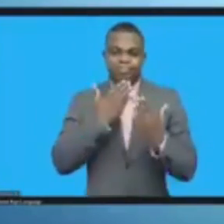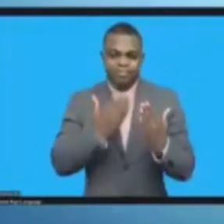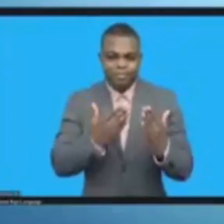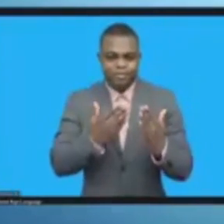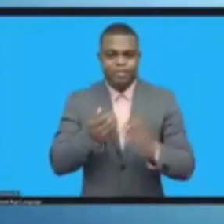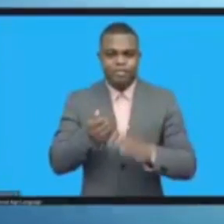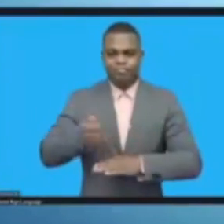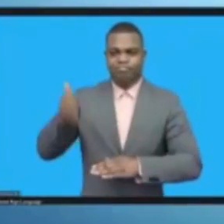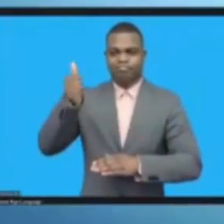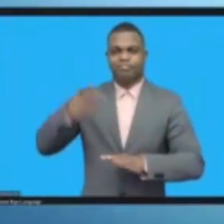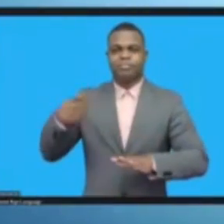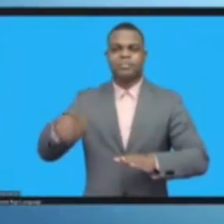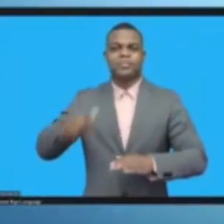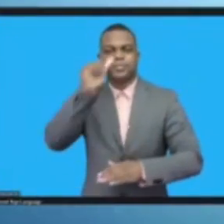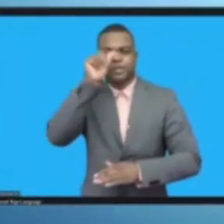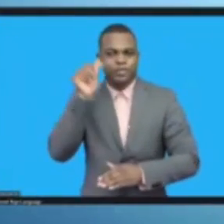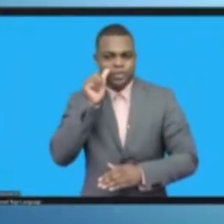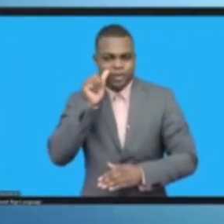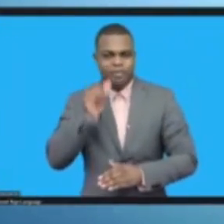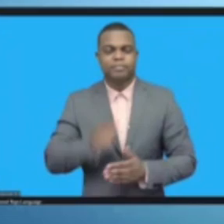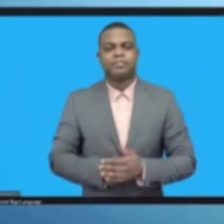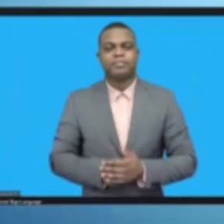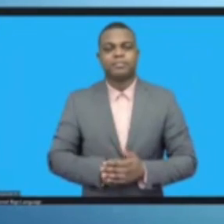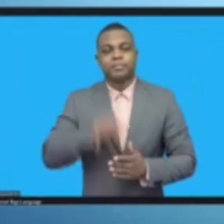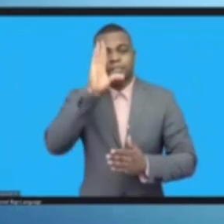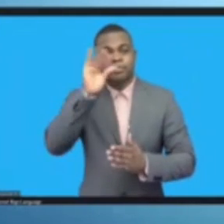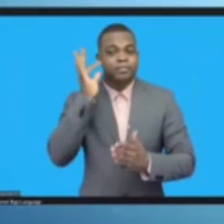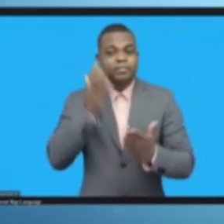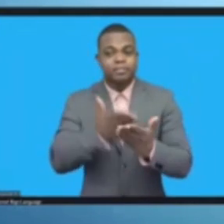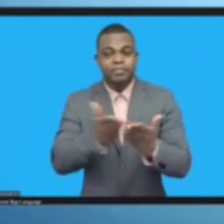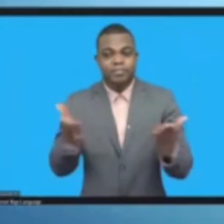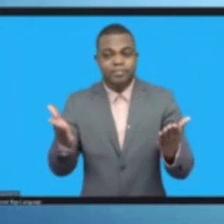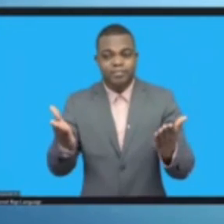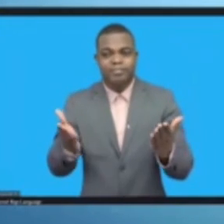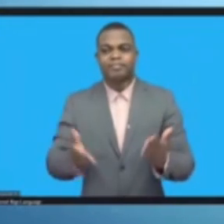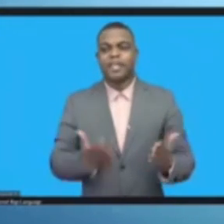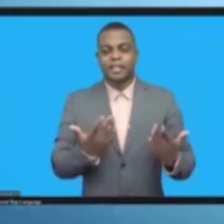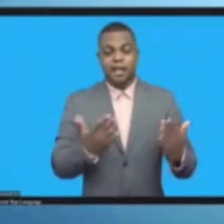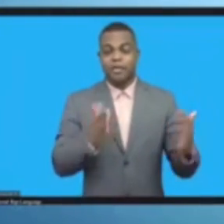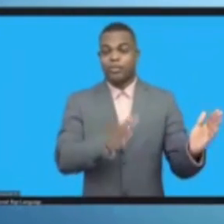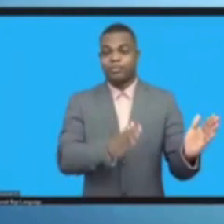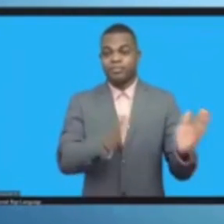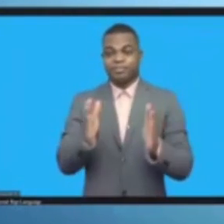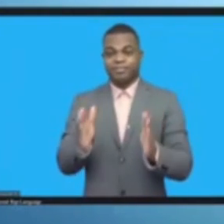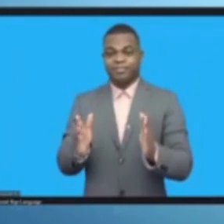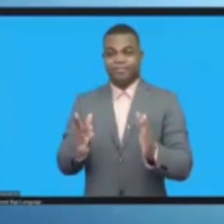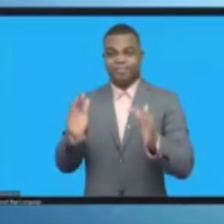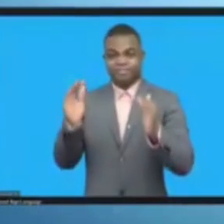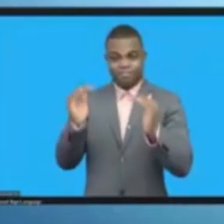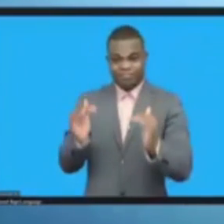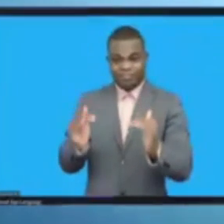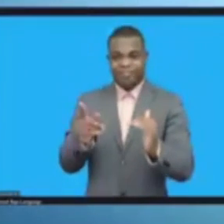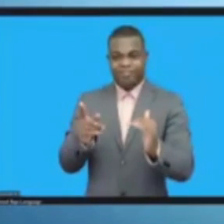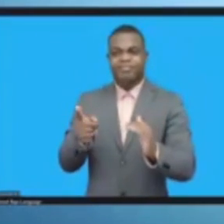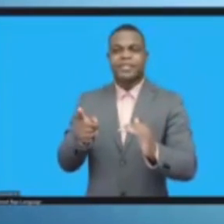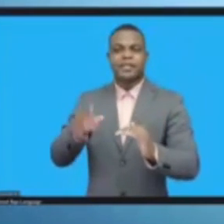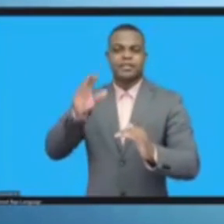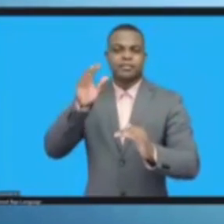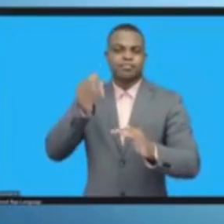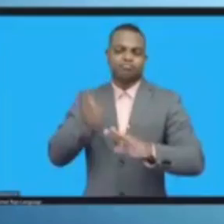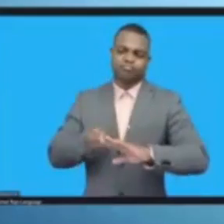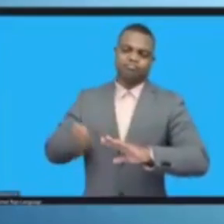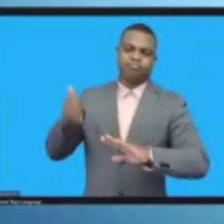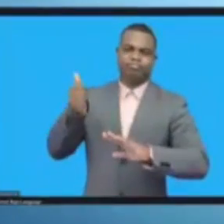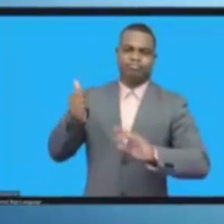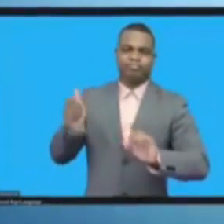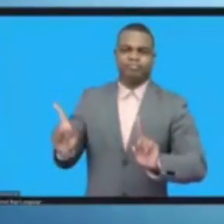e invitado honor señoras y señores ahora el primer al Primer Ministro se unirá al señor y Joan y el señor Pedro para tomar